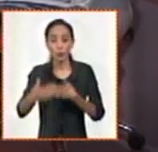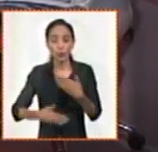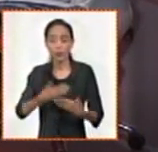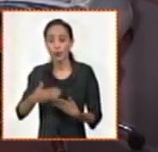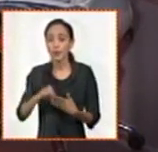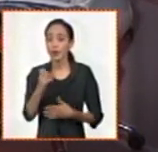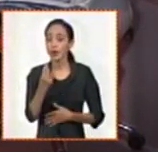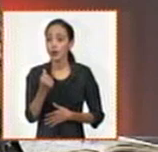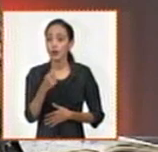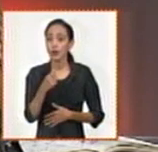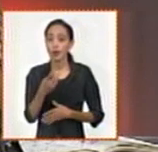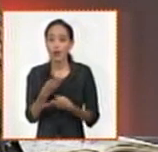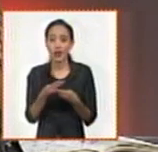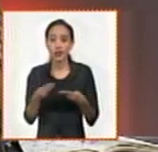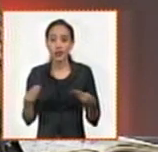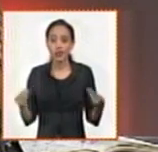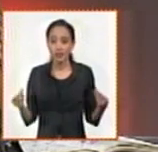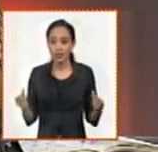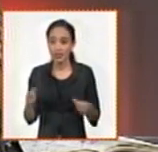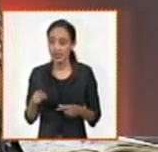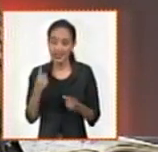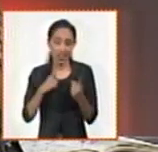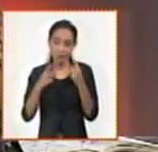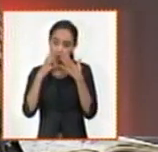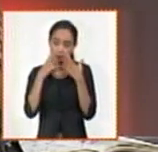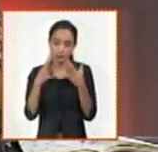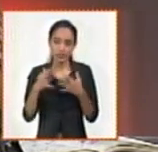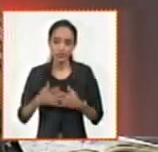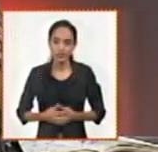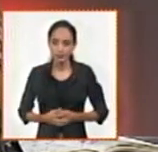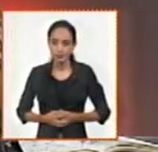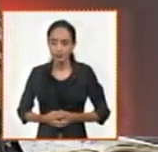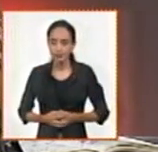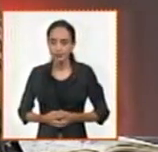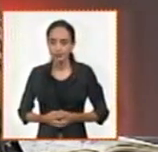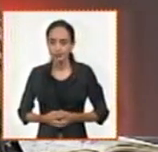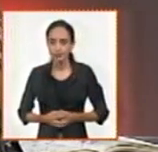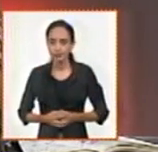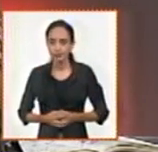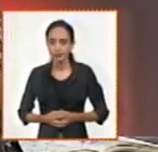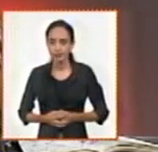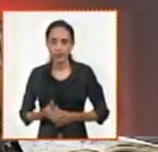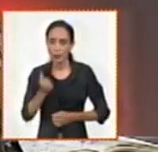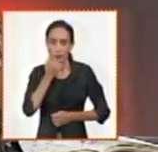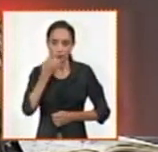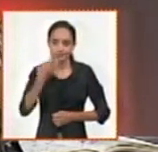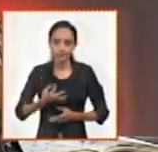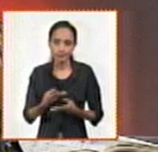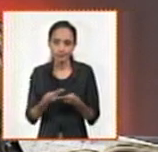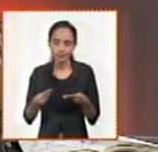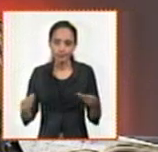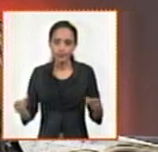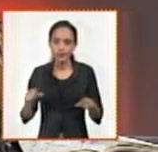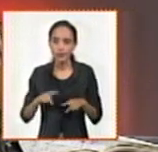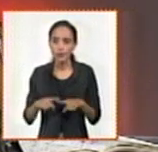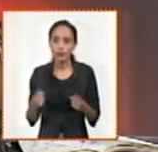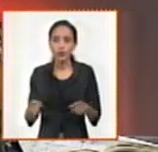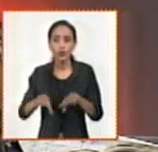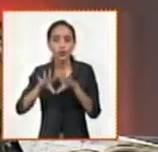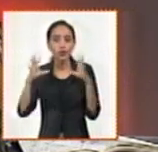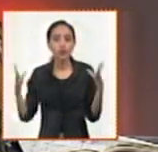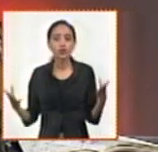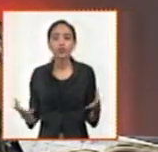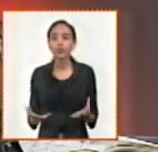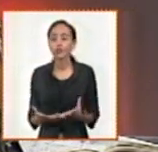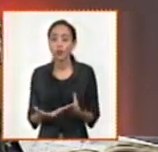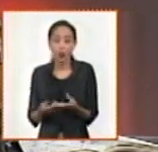económica hace que la tierra se convierta en un bien fundamental. Es lo más seguro, porque al final es la fuente de toda la